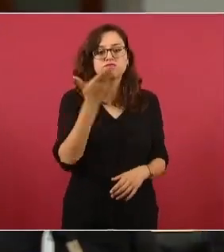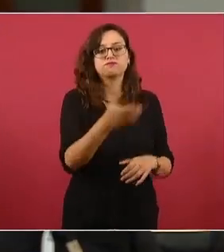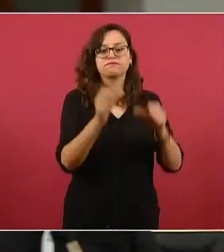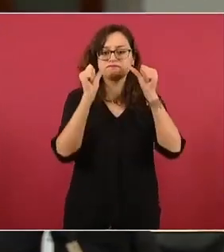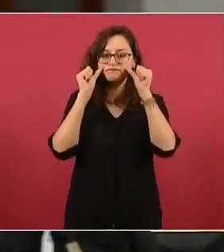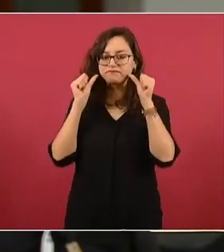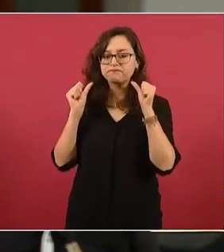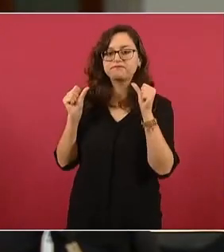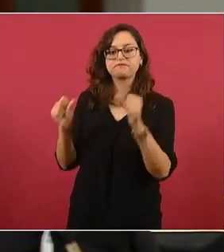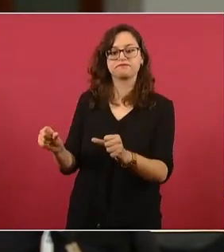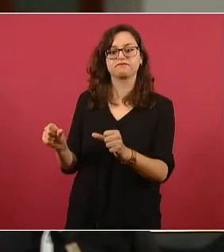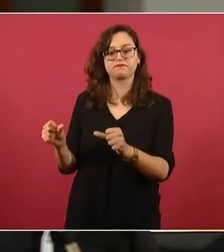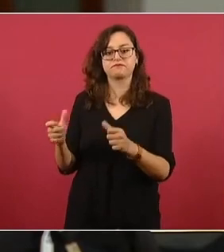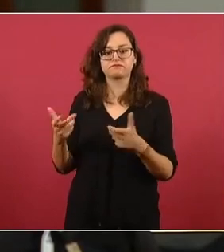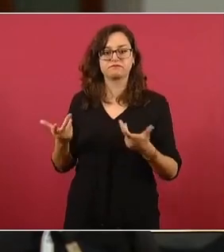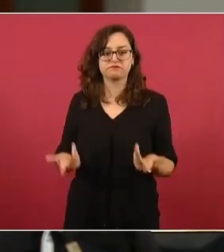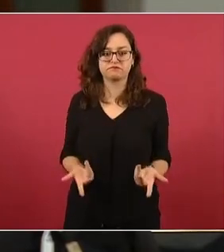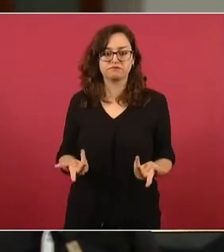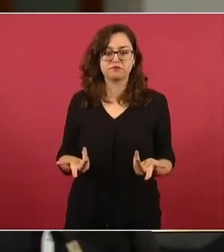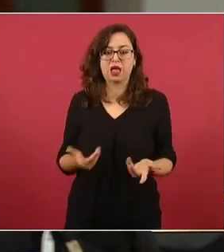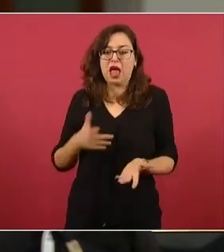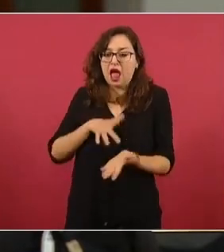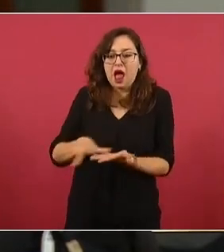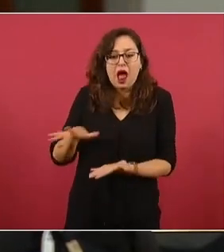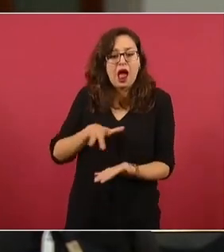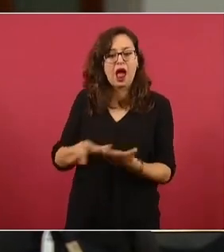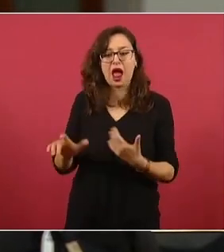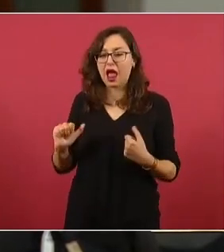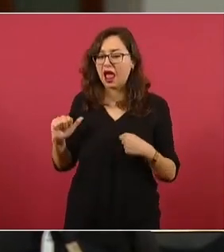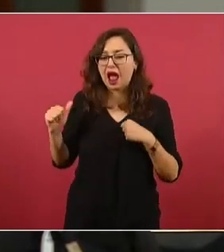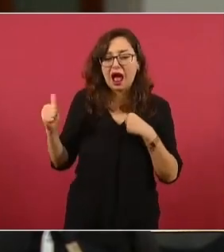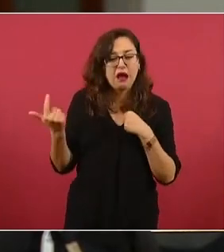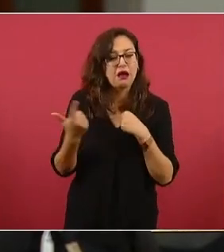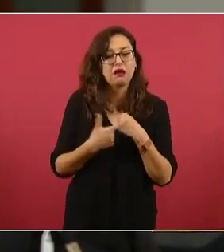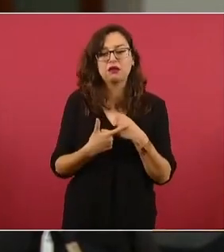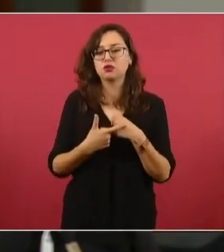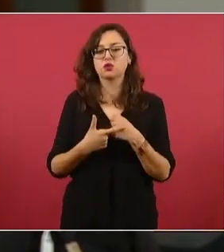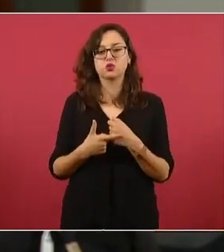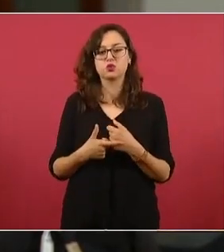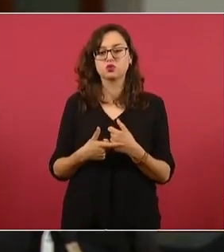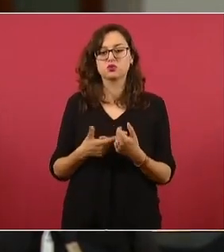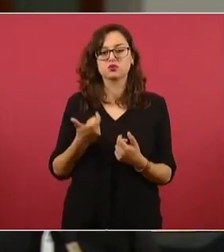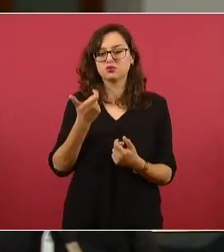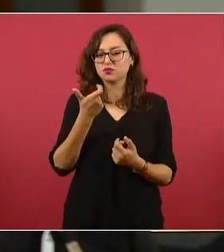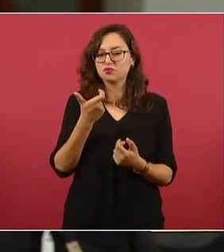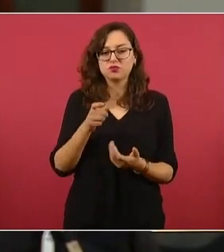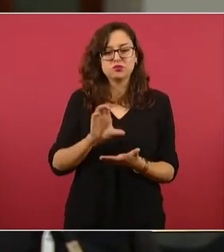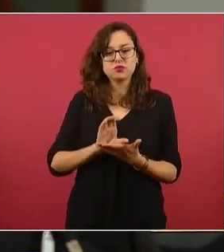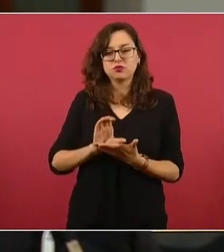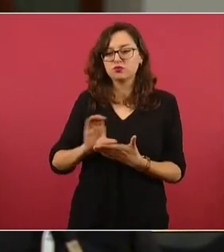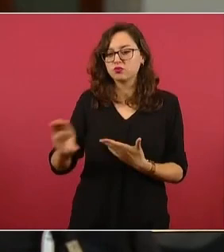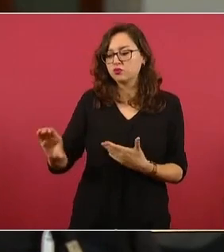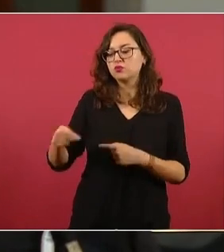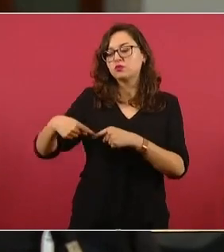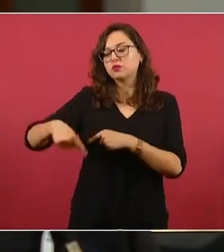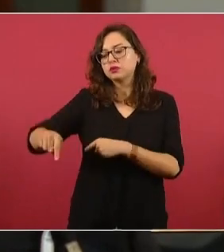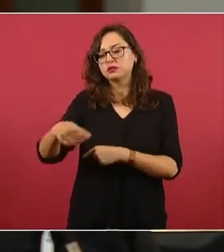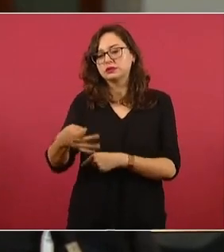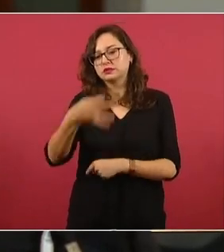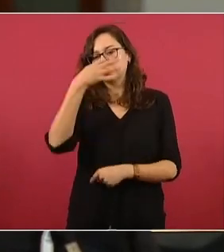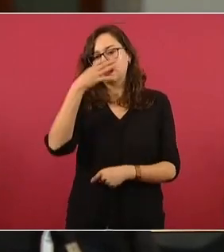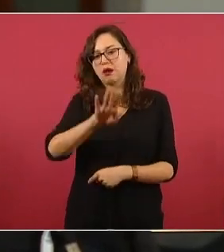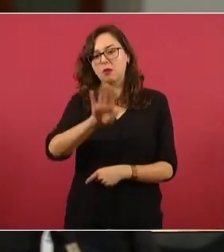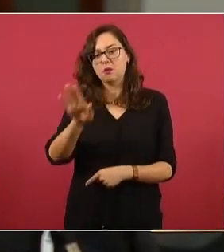puedan recibir una pequeña, módica liquidación para la última recta de su